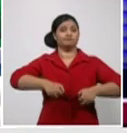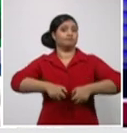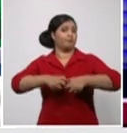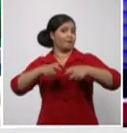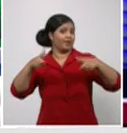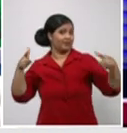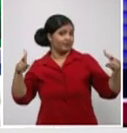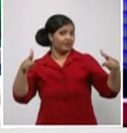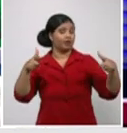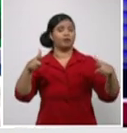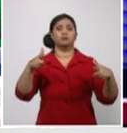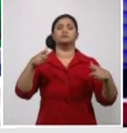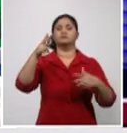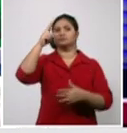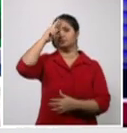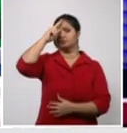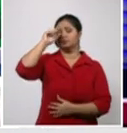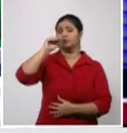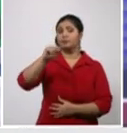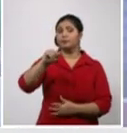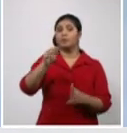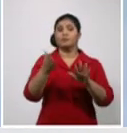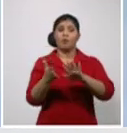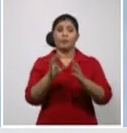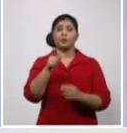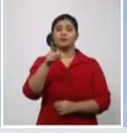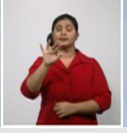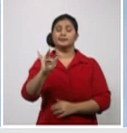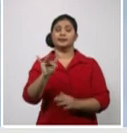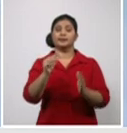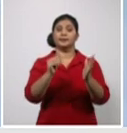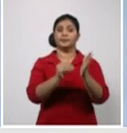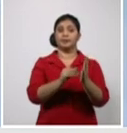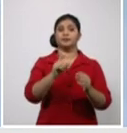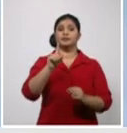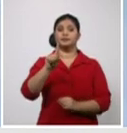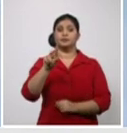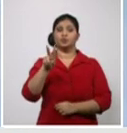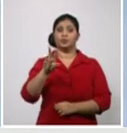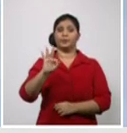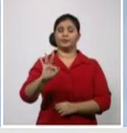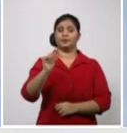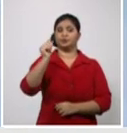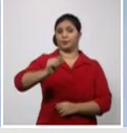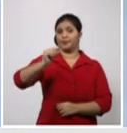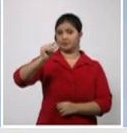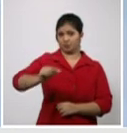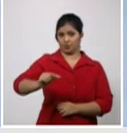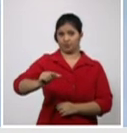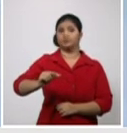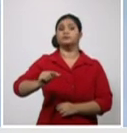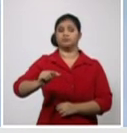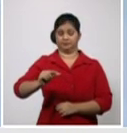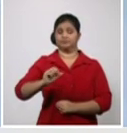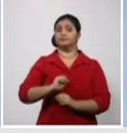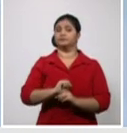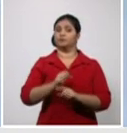ingresados. Estamos hablando de 17.128 pacientes, sospechosos